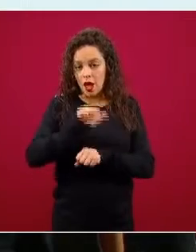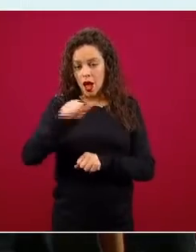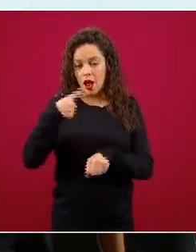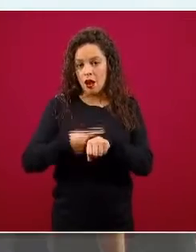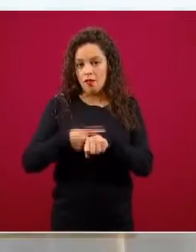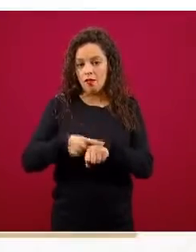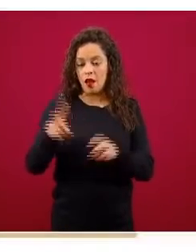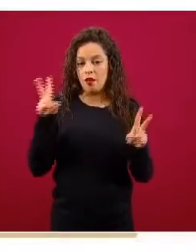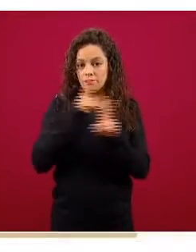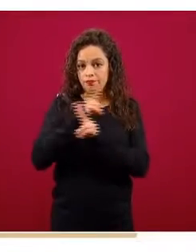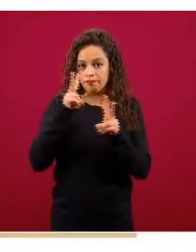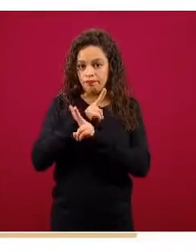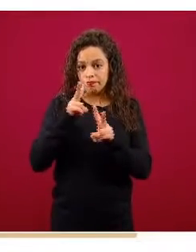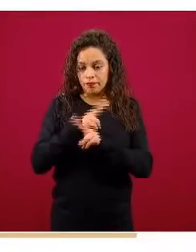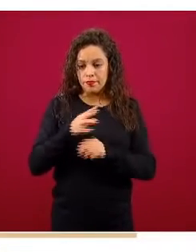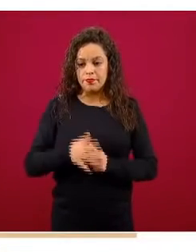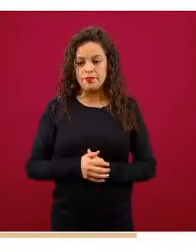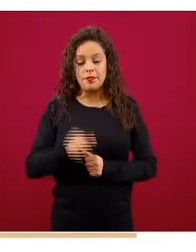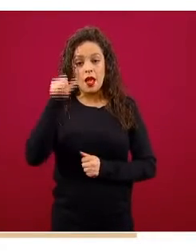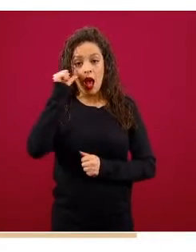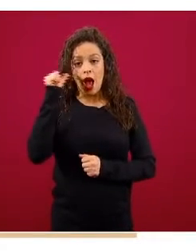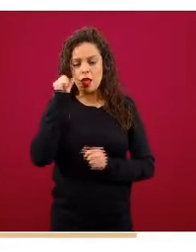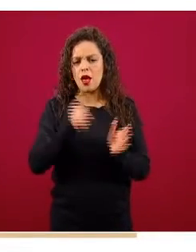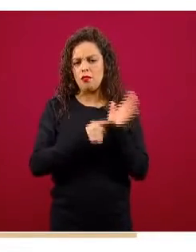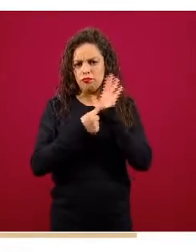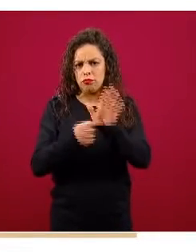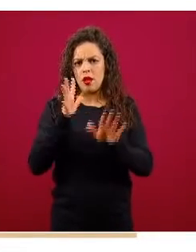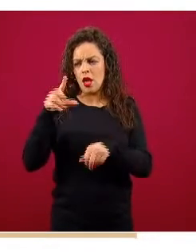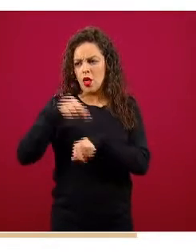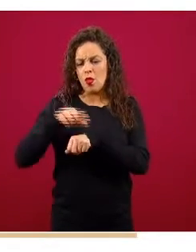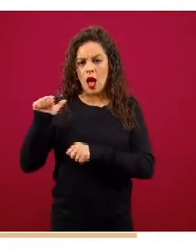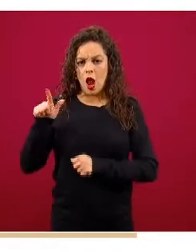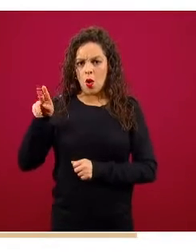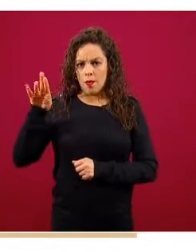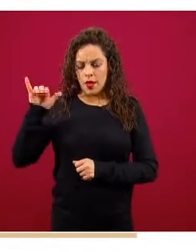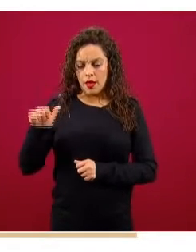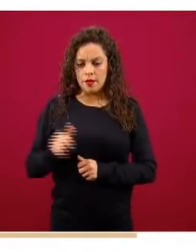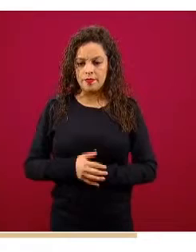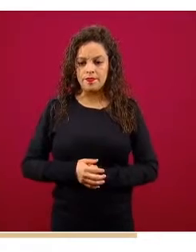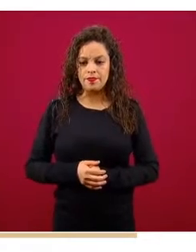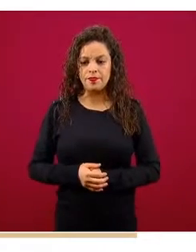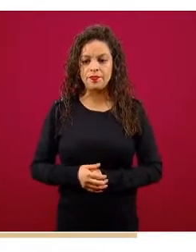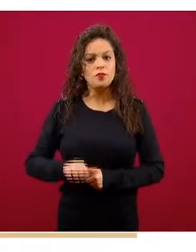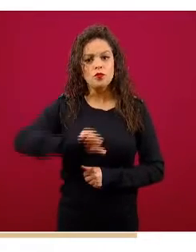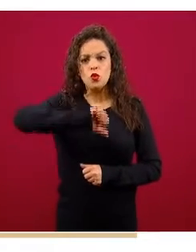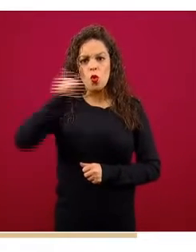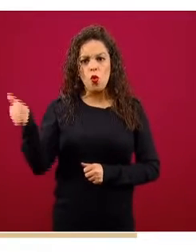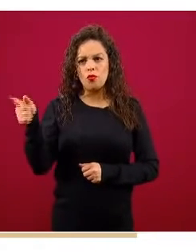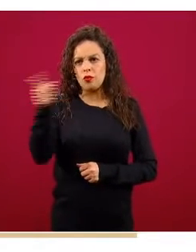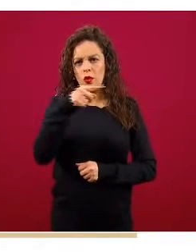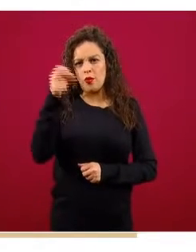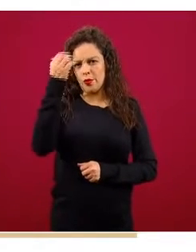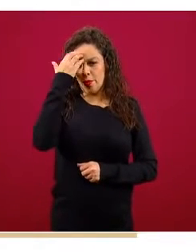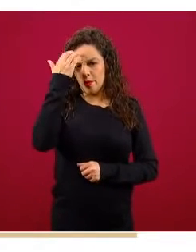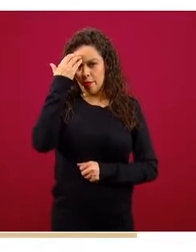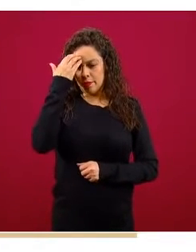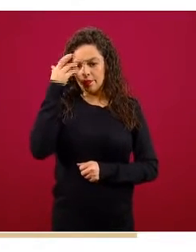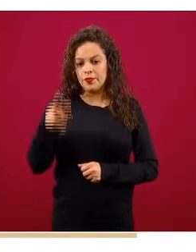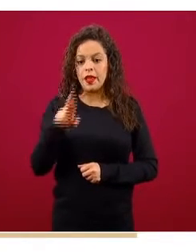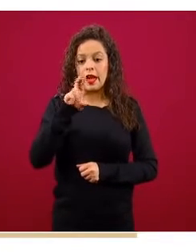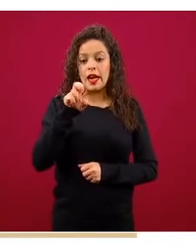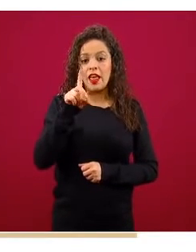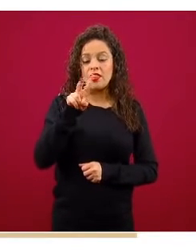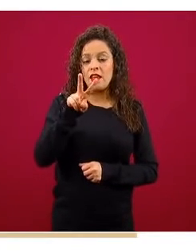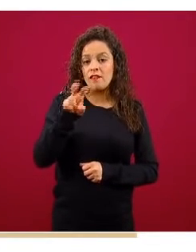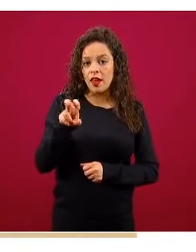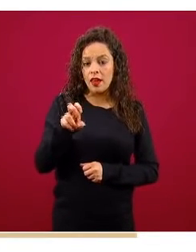varias veces, ayer lo volvió a presentar el doctor Alomía, y uno con el que quizá no estaban tan familiarizados, que es el REDVE,